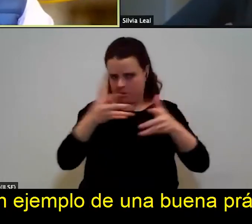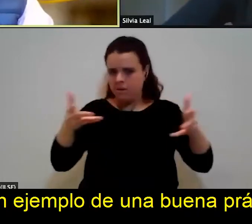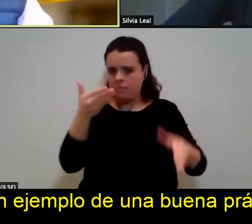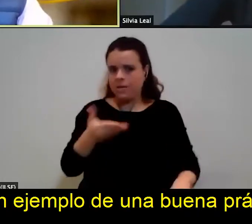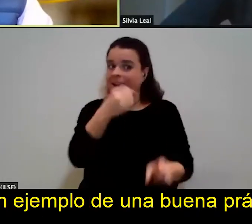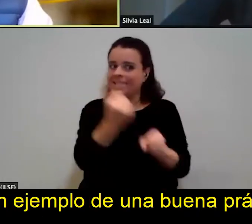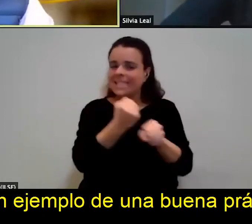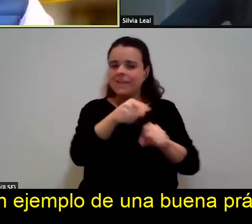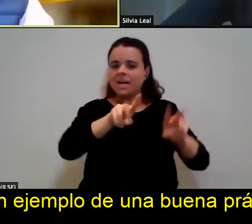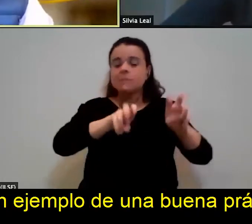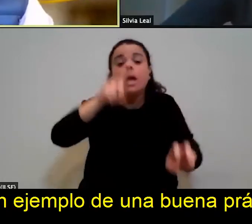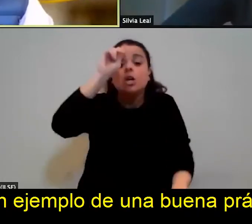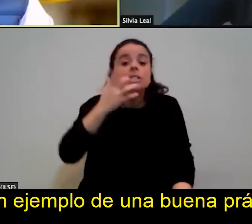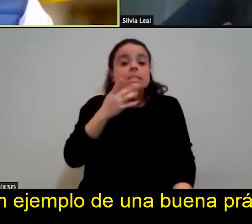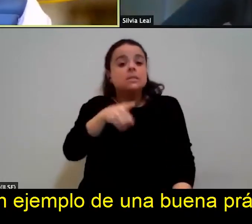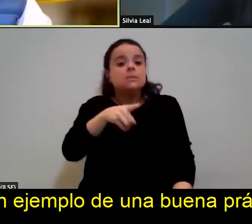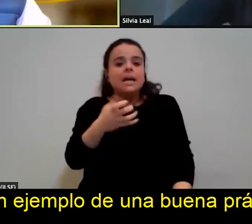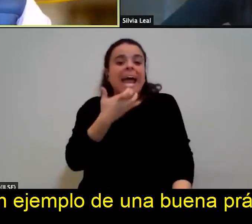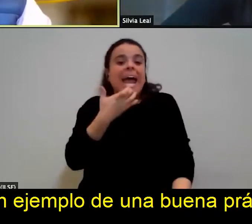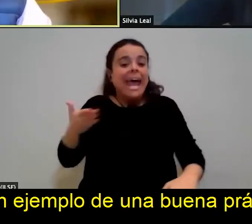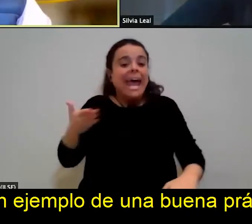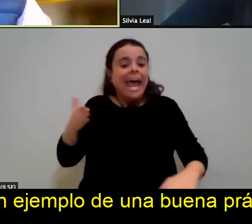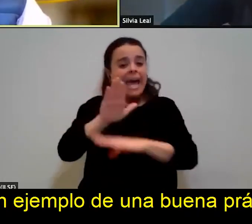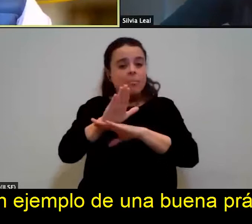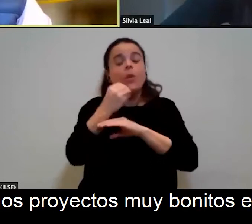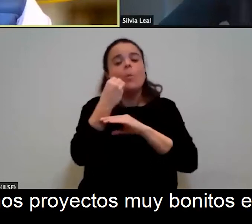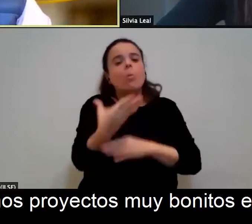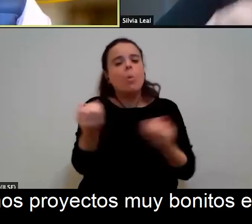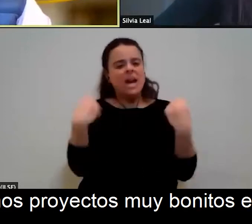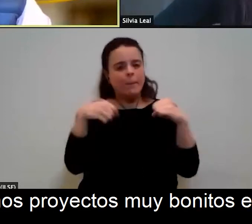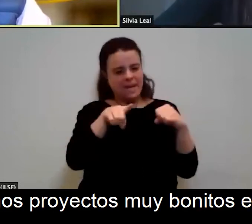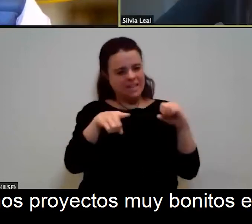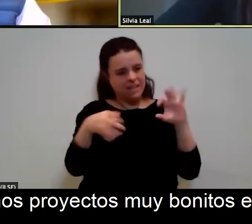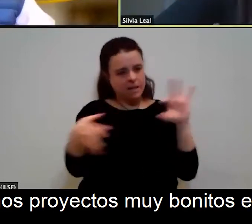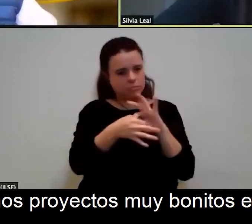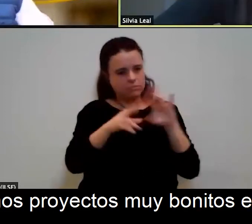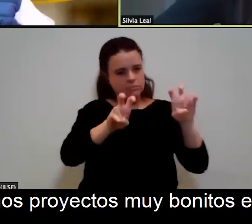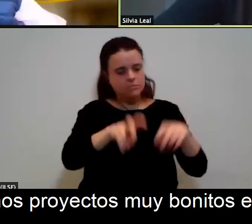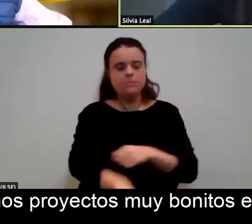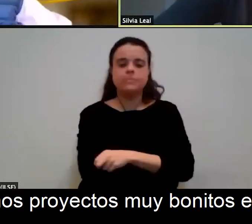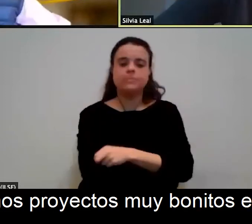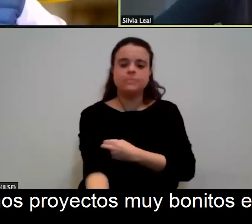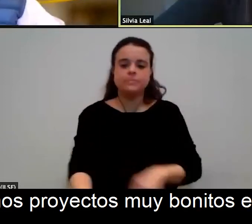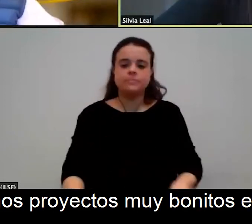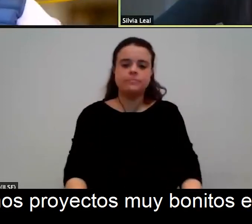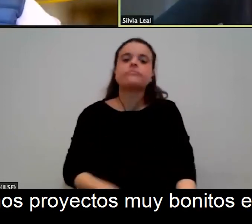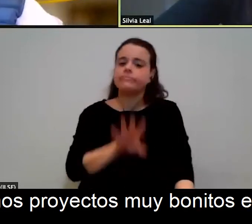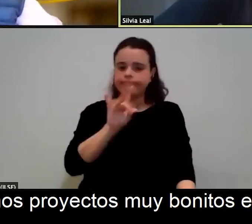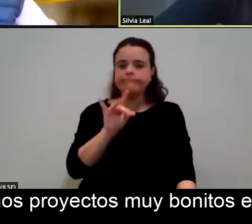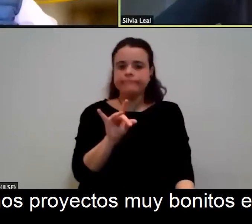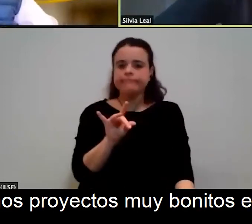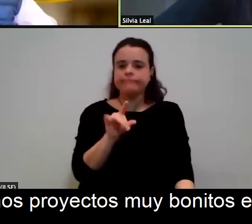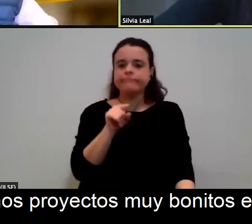tienes algún ejemplo de alguna buena práctica en este tema, Silvia. Sí, bueno, aquí tenemos proyectos